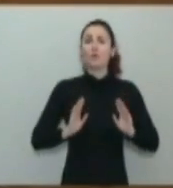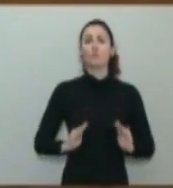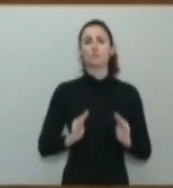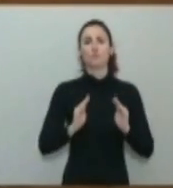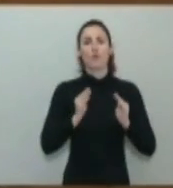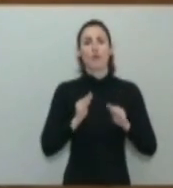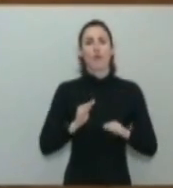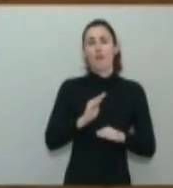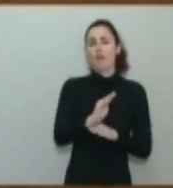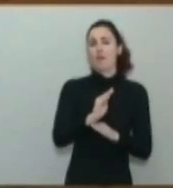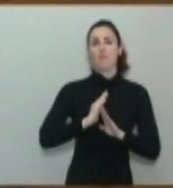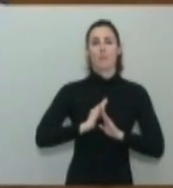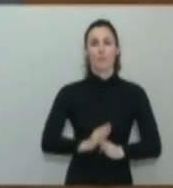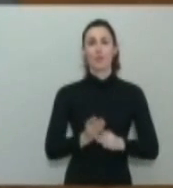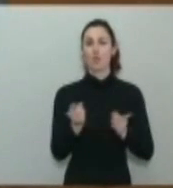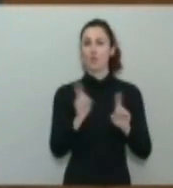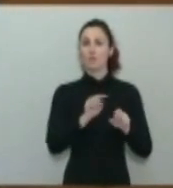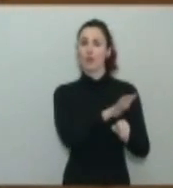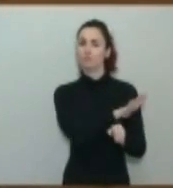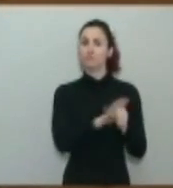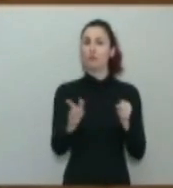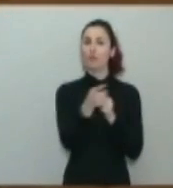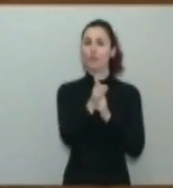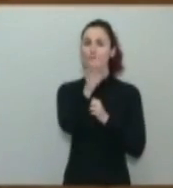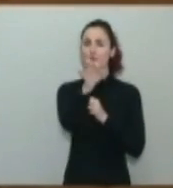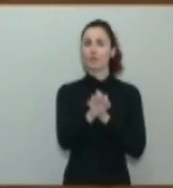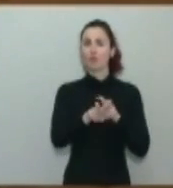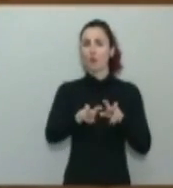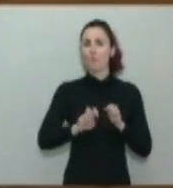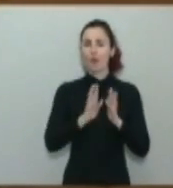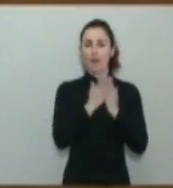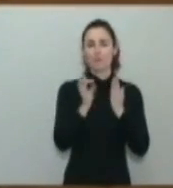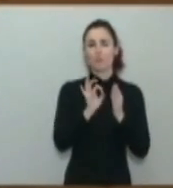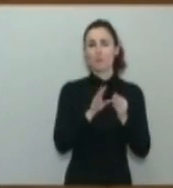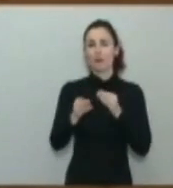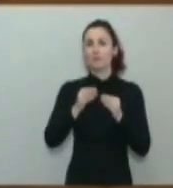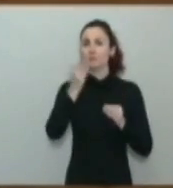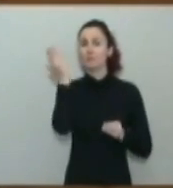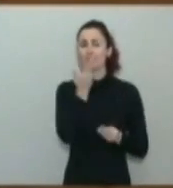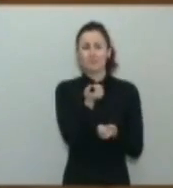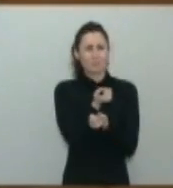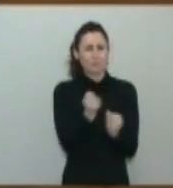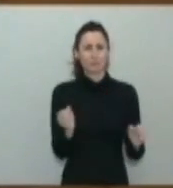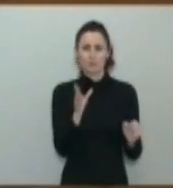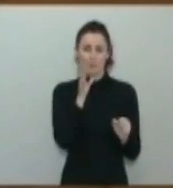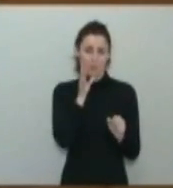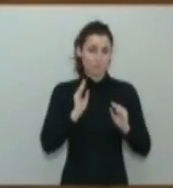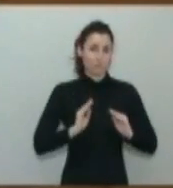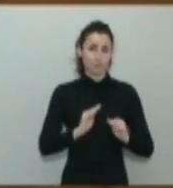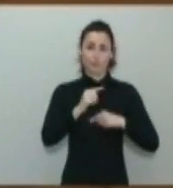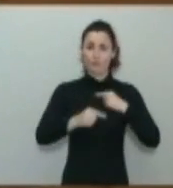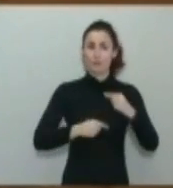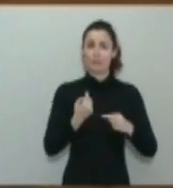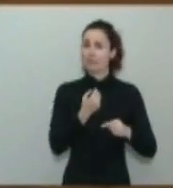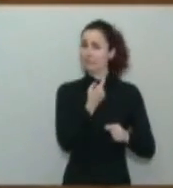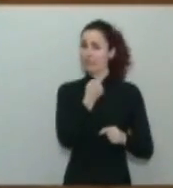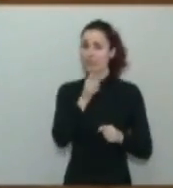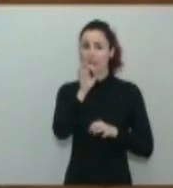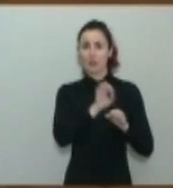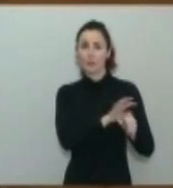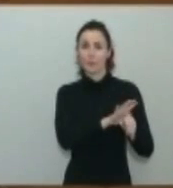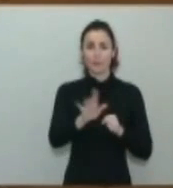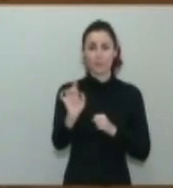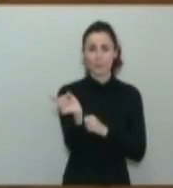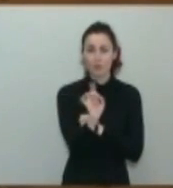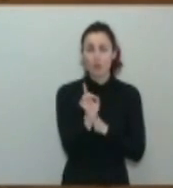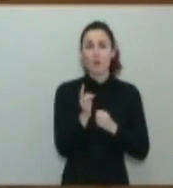generalmente no resultan suficientes para cubrir el gasto en compra de libros y material escolar efectuado por las familias. Los